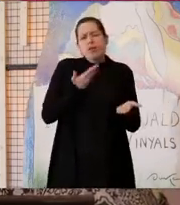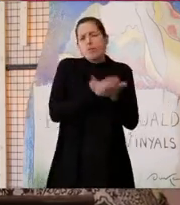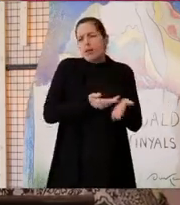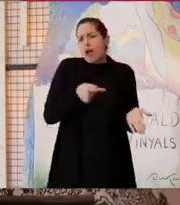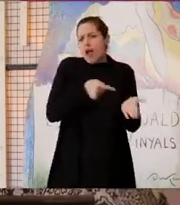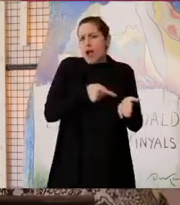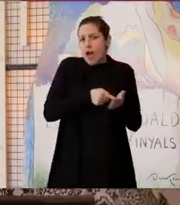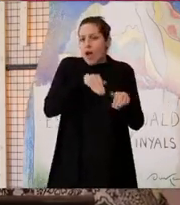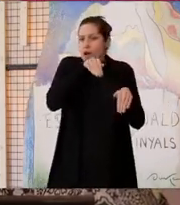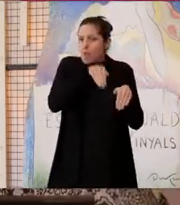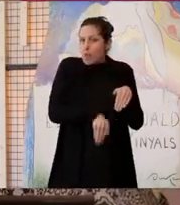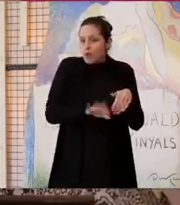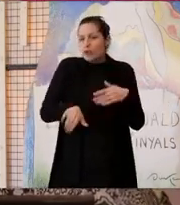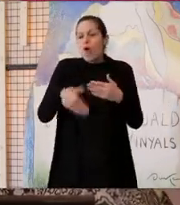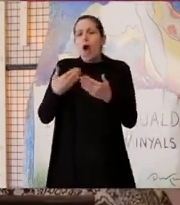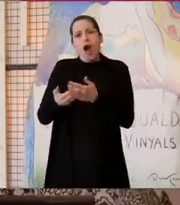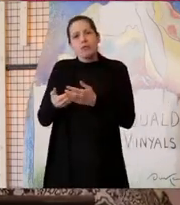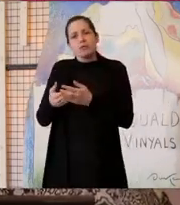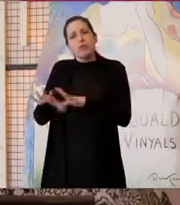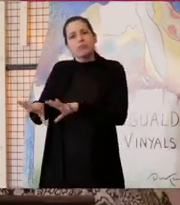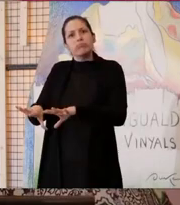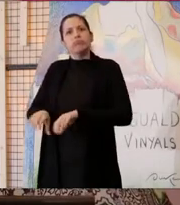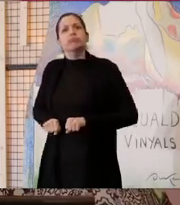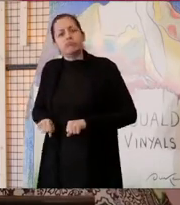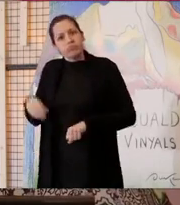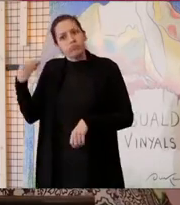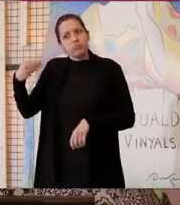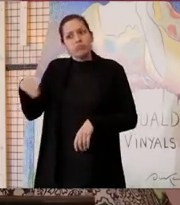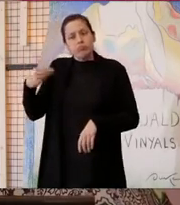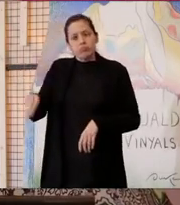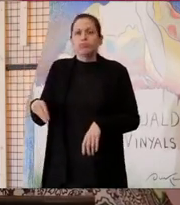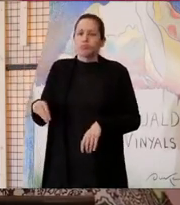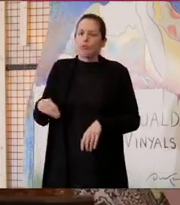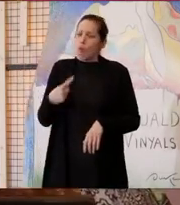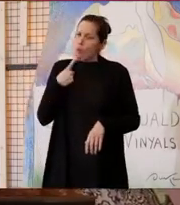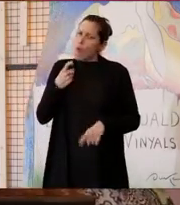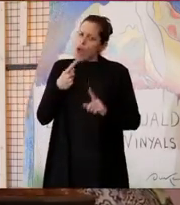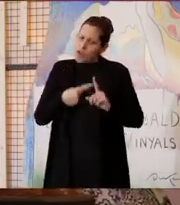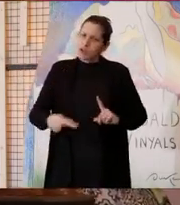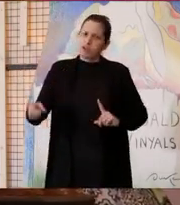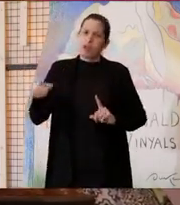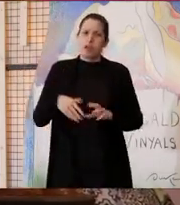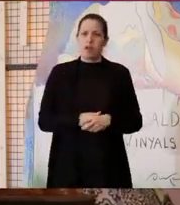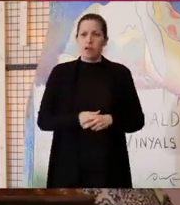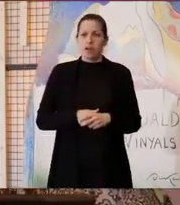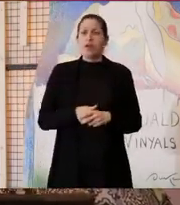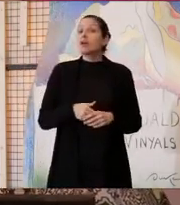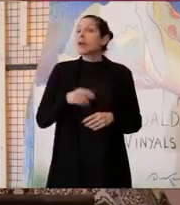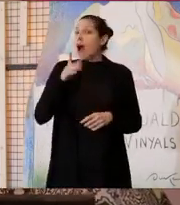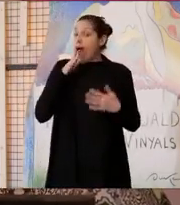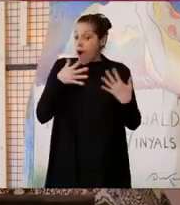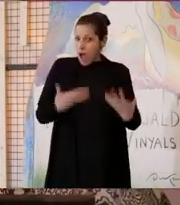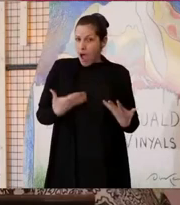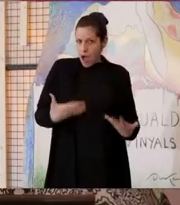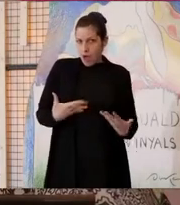del poder político y costandonos tanto apenas hay 20 una veintena de mujeres ahora